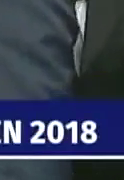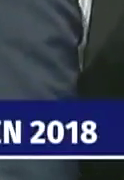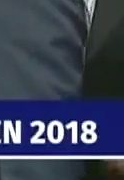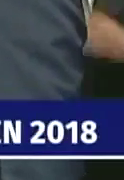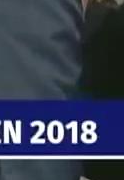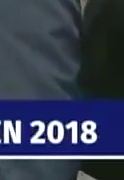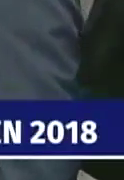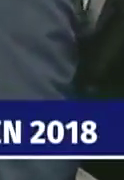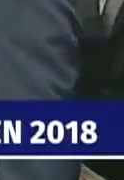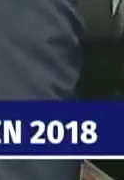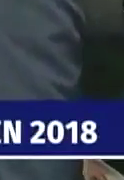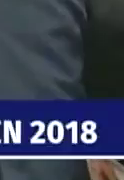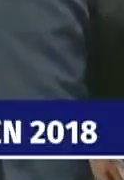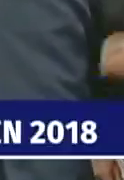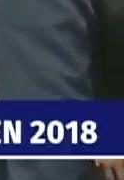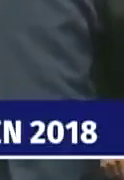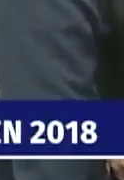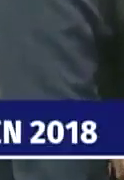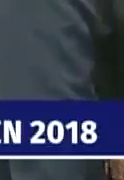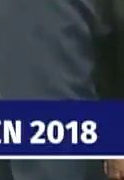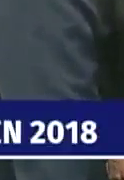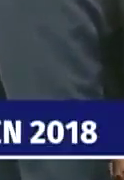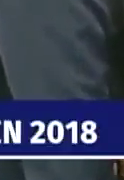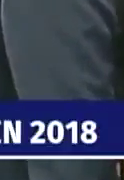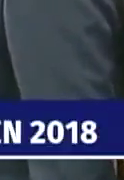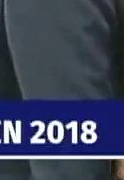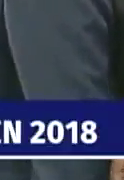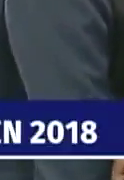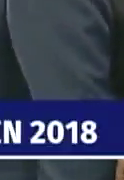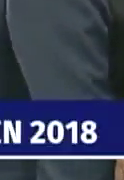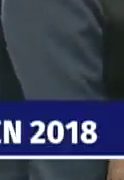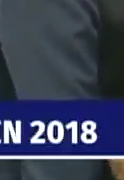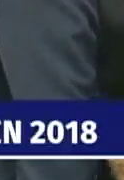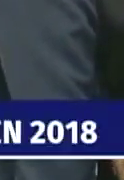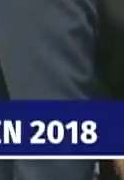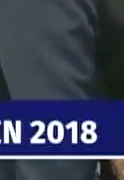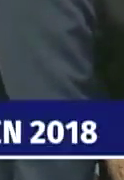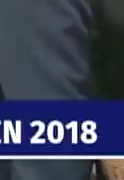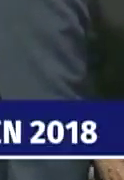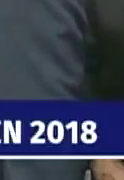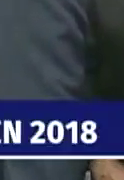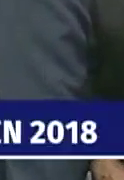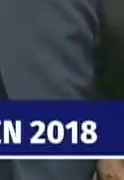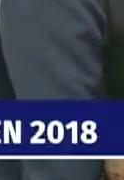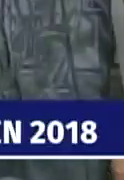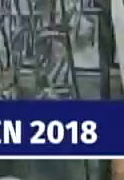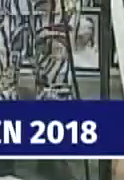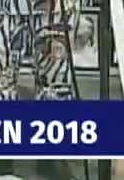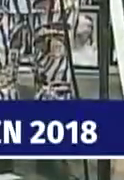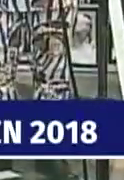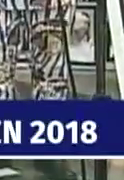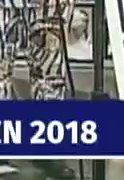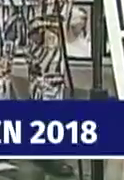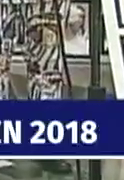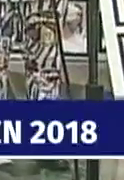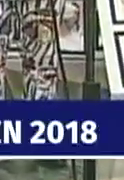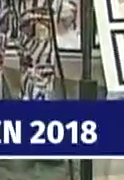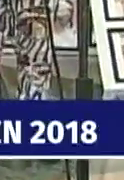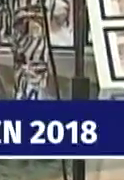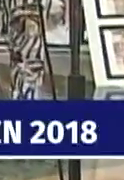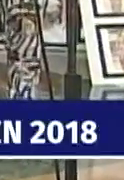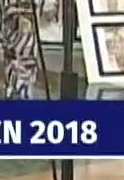del presidente Nicolás Maduro Moros con los presentes en esta oportunidad, saludando a Ignacio Ramonet. Recordemos,